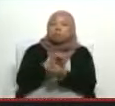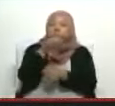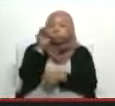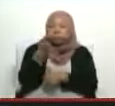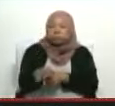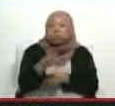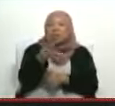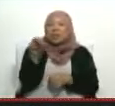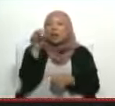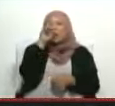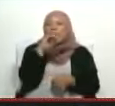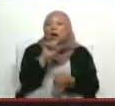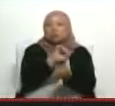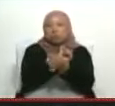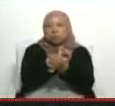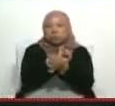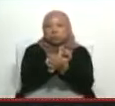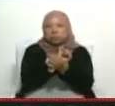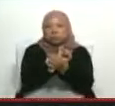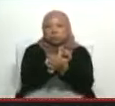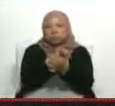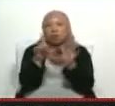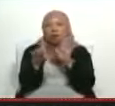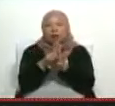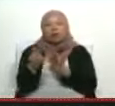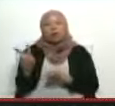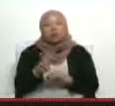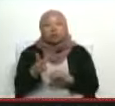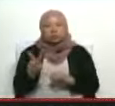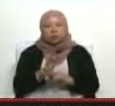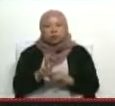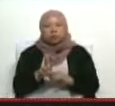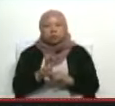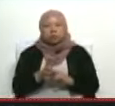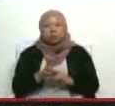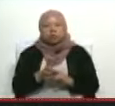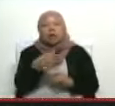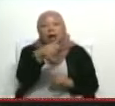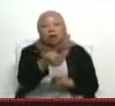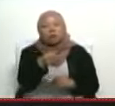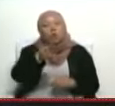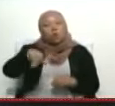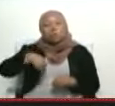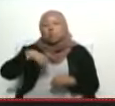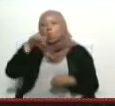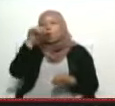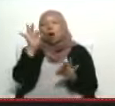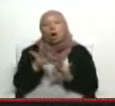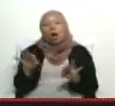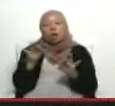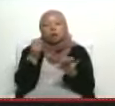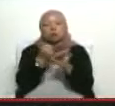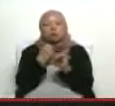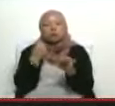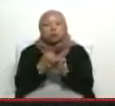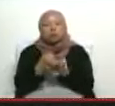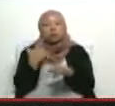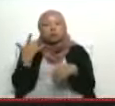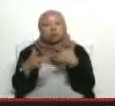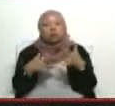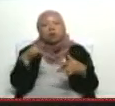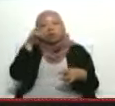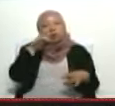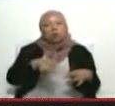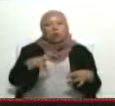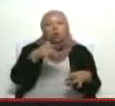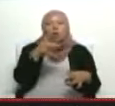que establece la ley venezolana. Porque no tienen otro, yo diría,